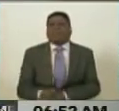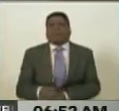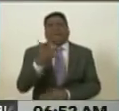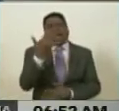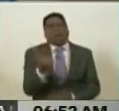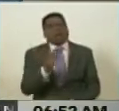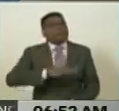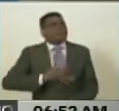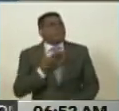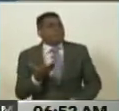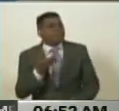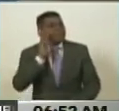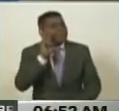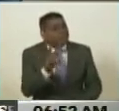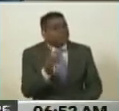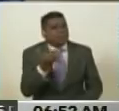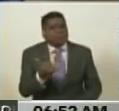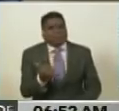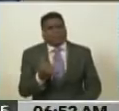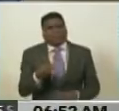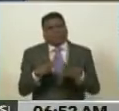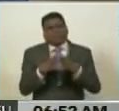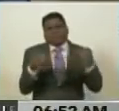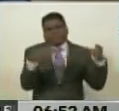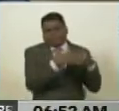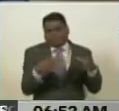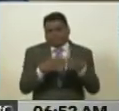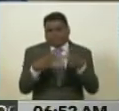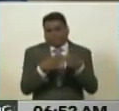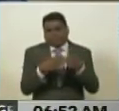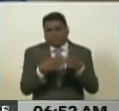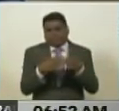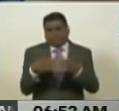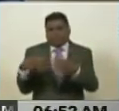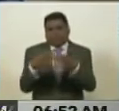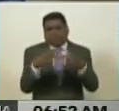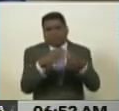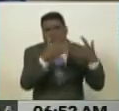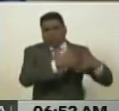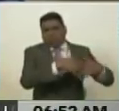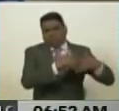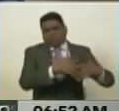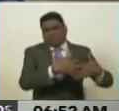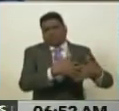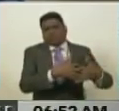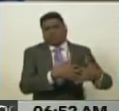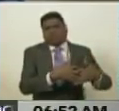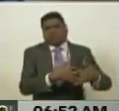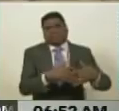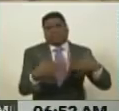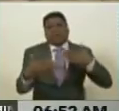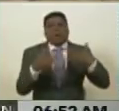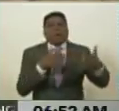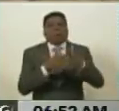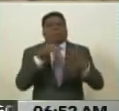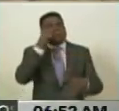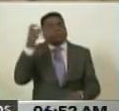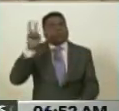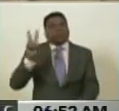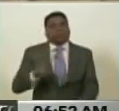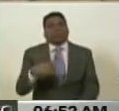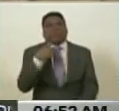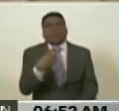pudieran avisorar que puedan tener estos sectores de FED Cámara y otros sectores de que están metidos en la guerra contra el pueblo? Lo que ha venido diciendo